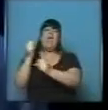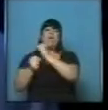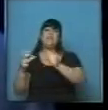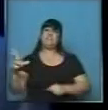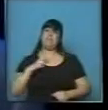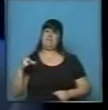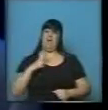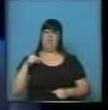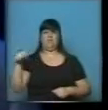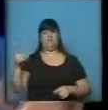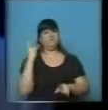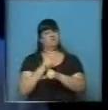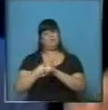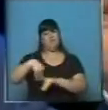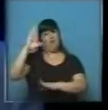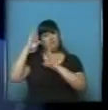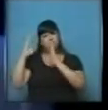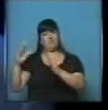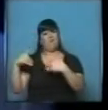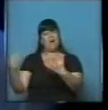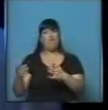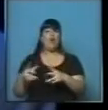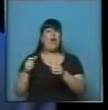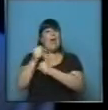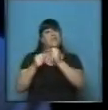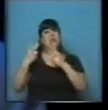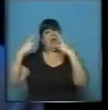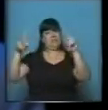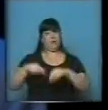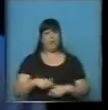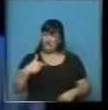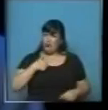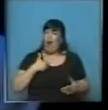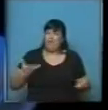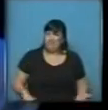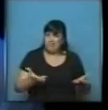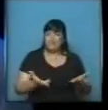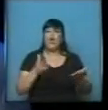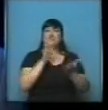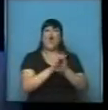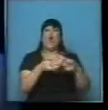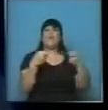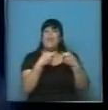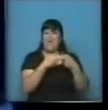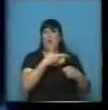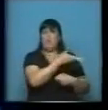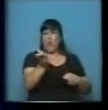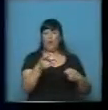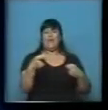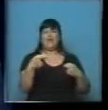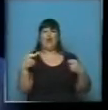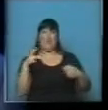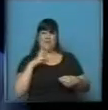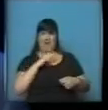punto de vista económico. De empresas extranjeras, pues yo soy un promotor de la asociación público-privado, pero quiero un